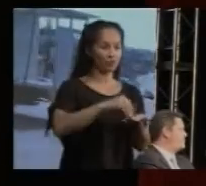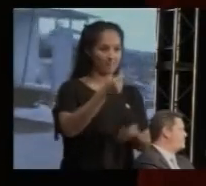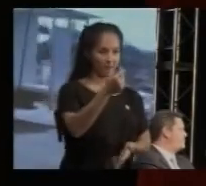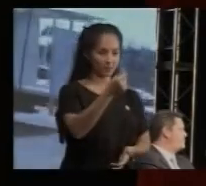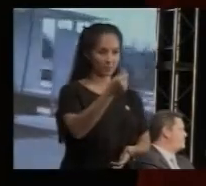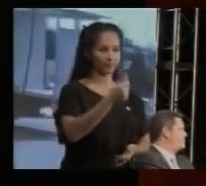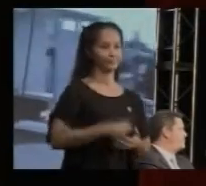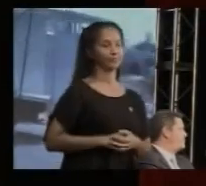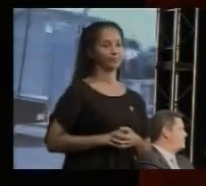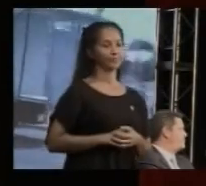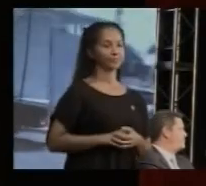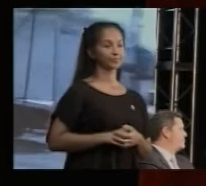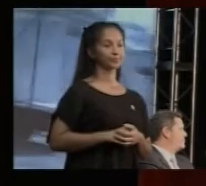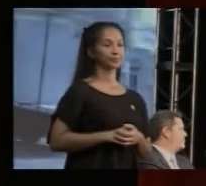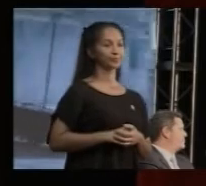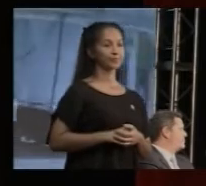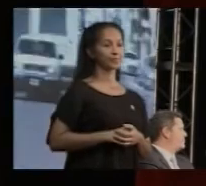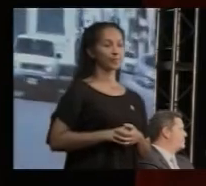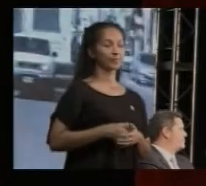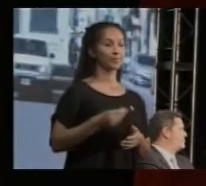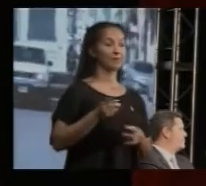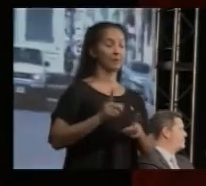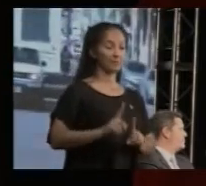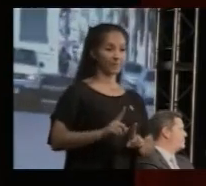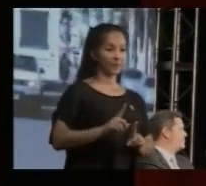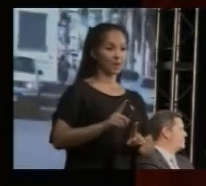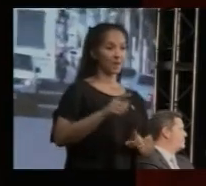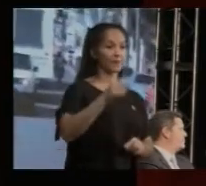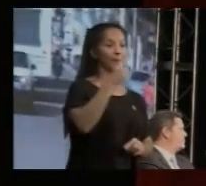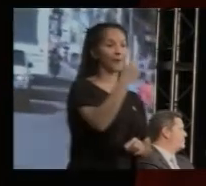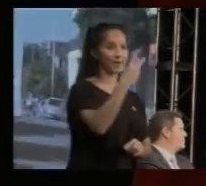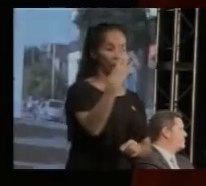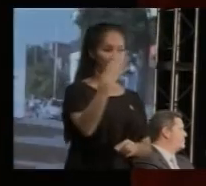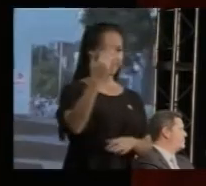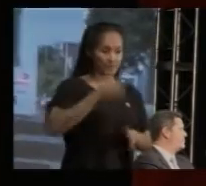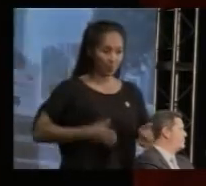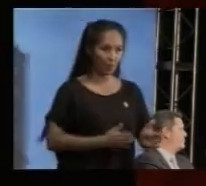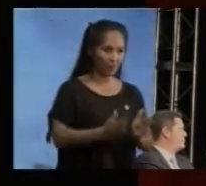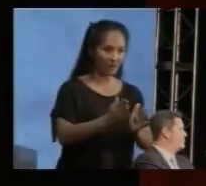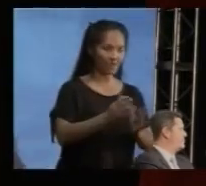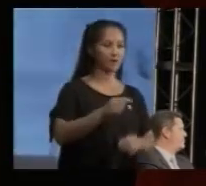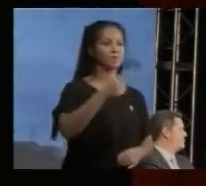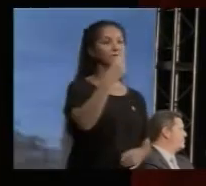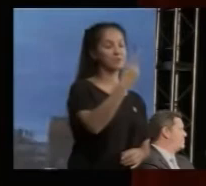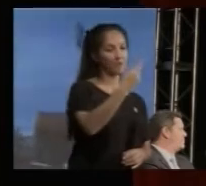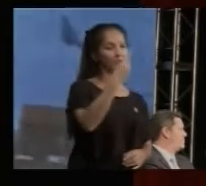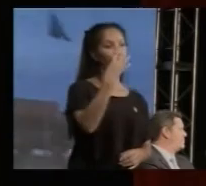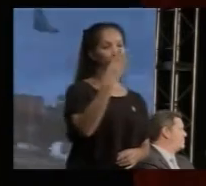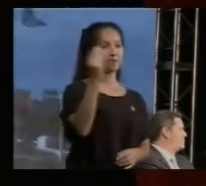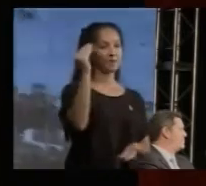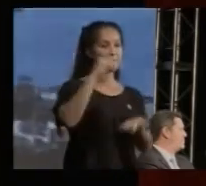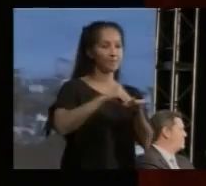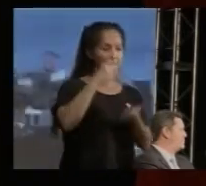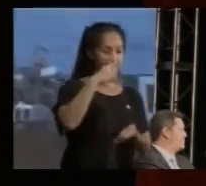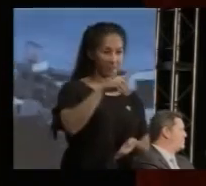bacheo del pavimento flexible y rígido va a abarcar 1.200 cuadras y tiene un presupuesto de 120 millones de pesos. Y un plan